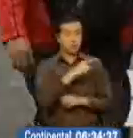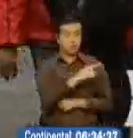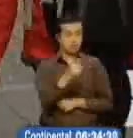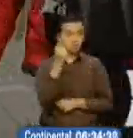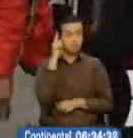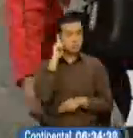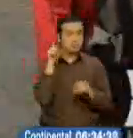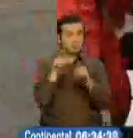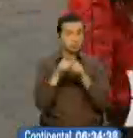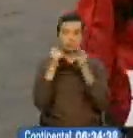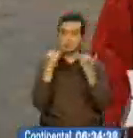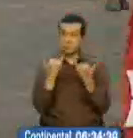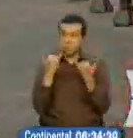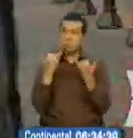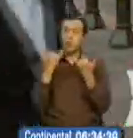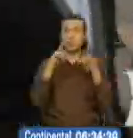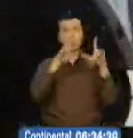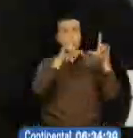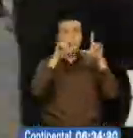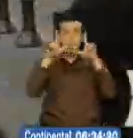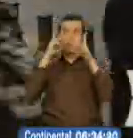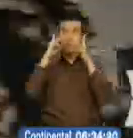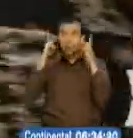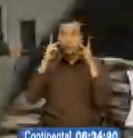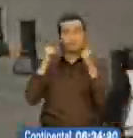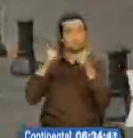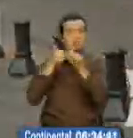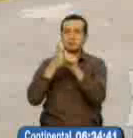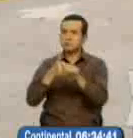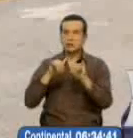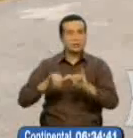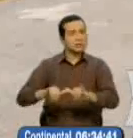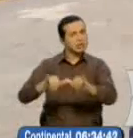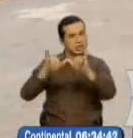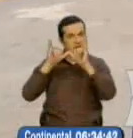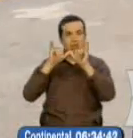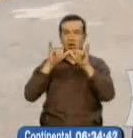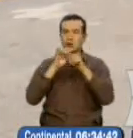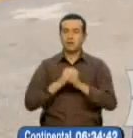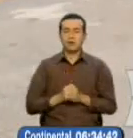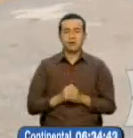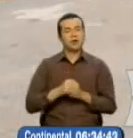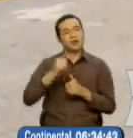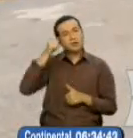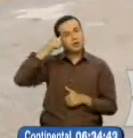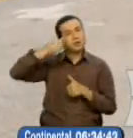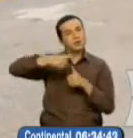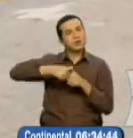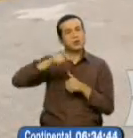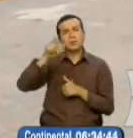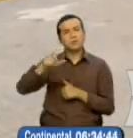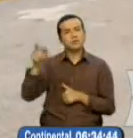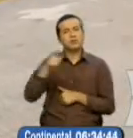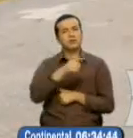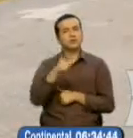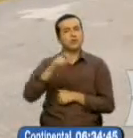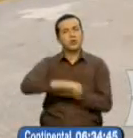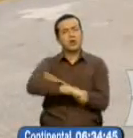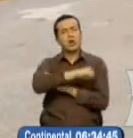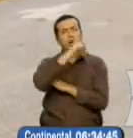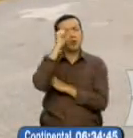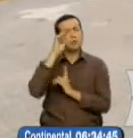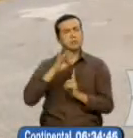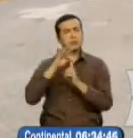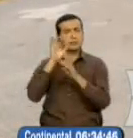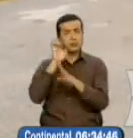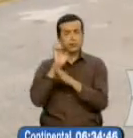quienes se trata de una campaña positiva, la cual debe ser permanente. De recordar quiénes son esos héroes históricos del Ecuador